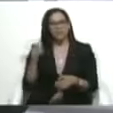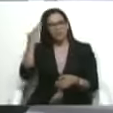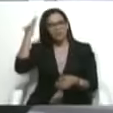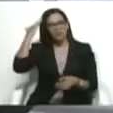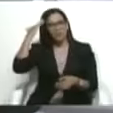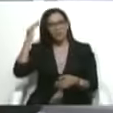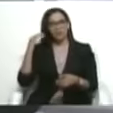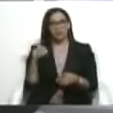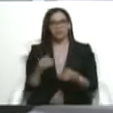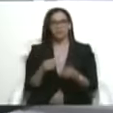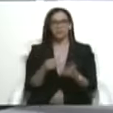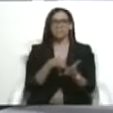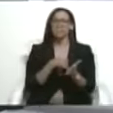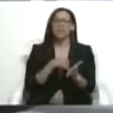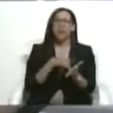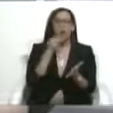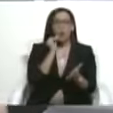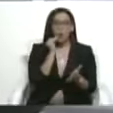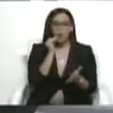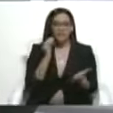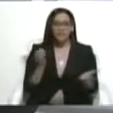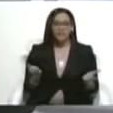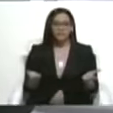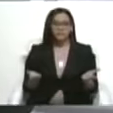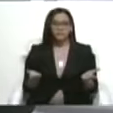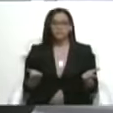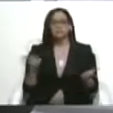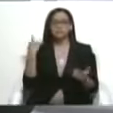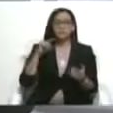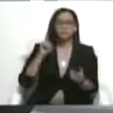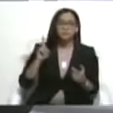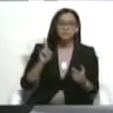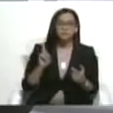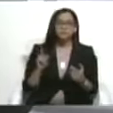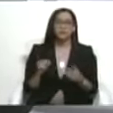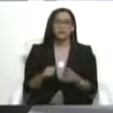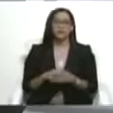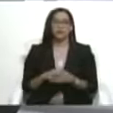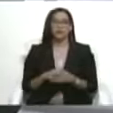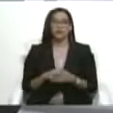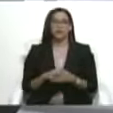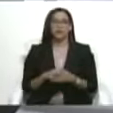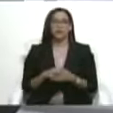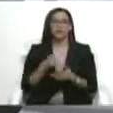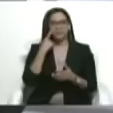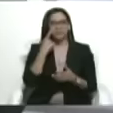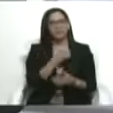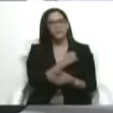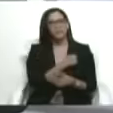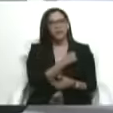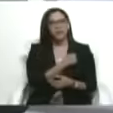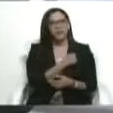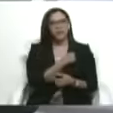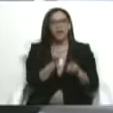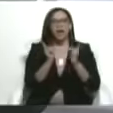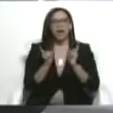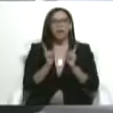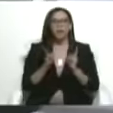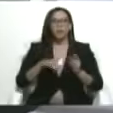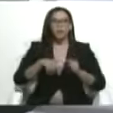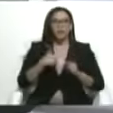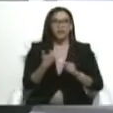sabían, vulnerables, jóvenes que incluso eran, fíjate qué lamentable, algunos podían